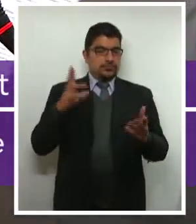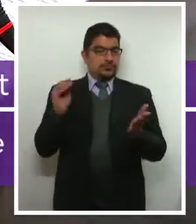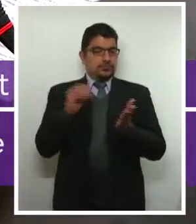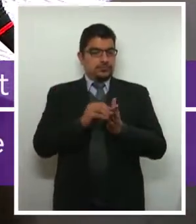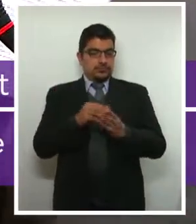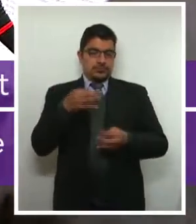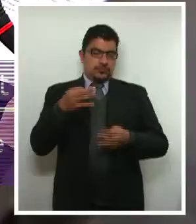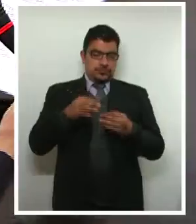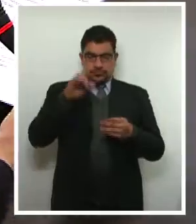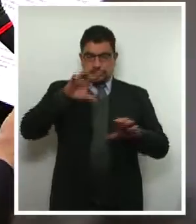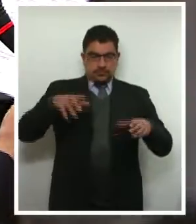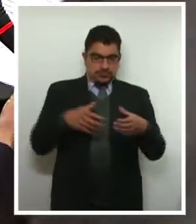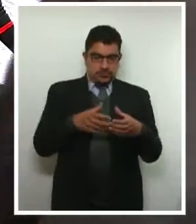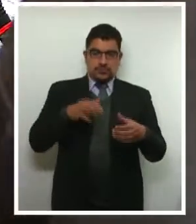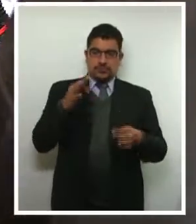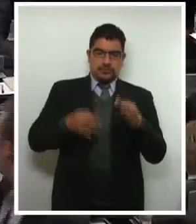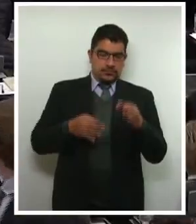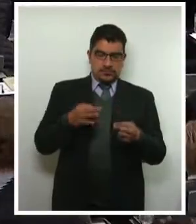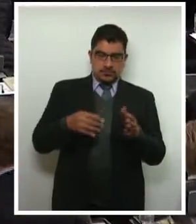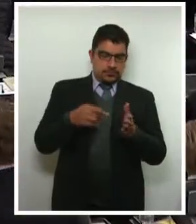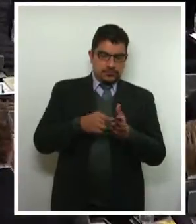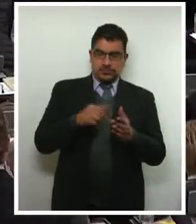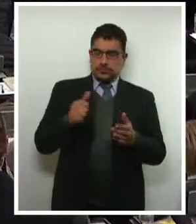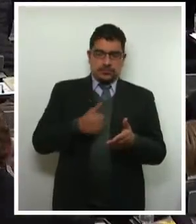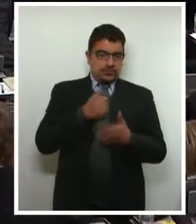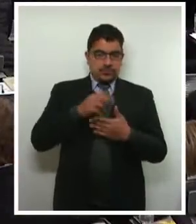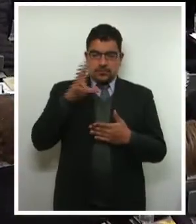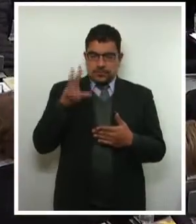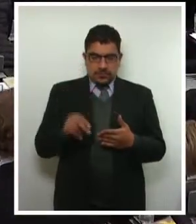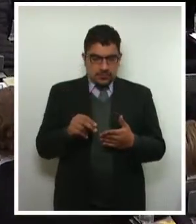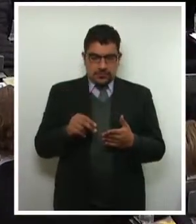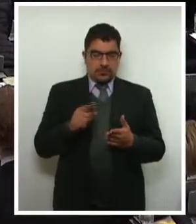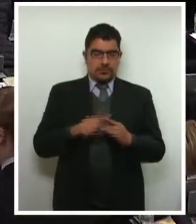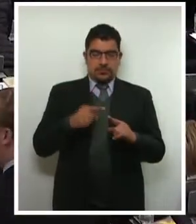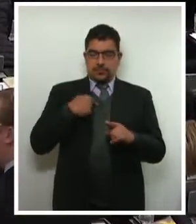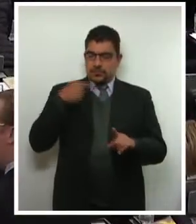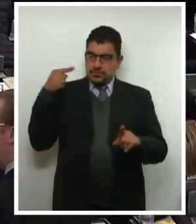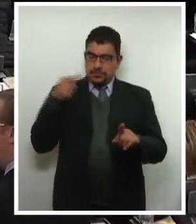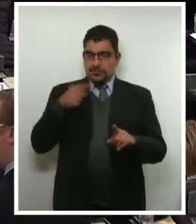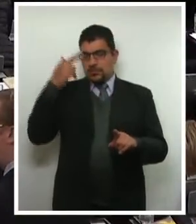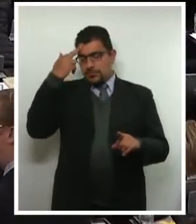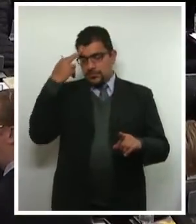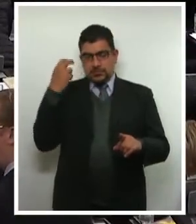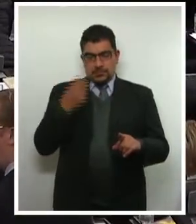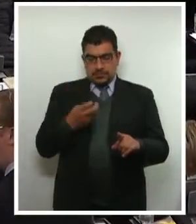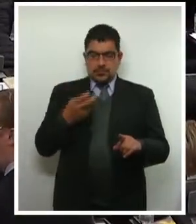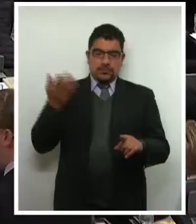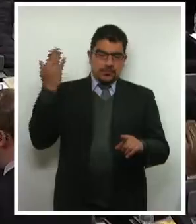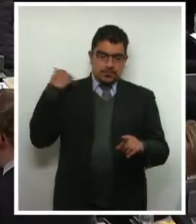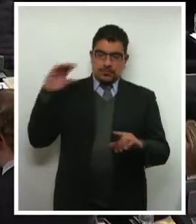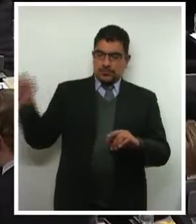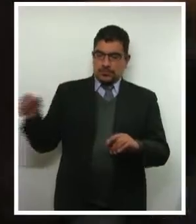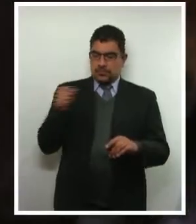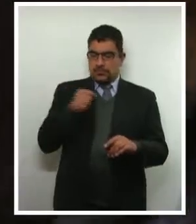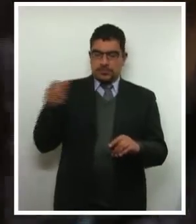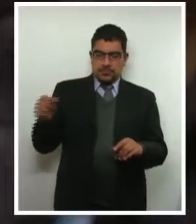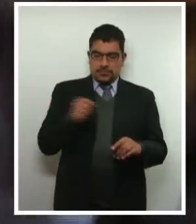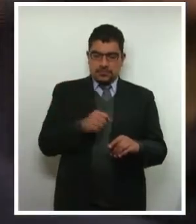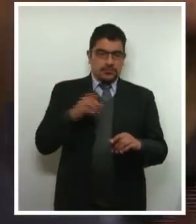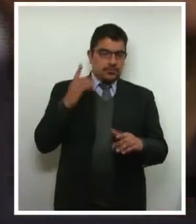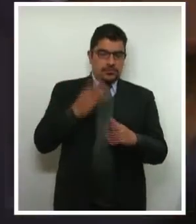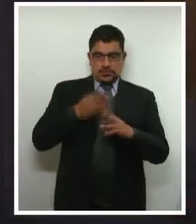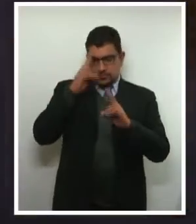el Consejo Judicial Ciudadano. Y esos, de lo que yo recuerdo, se designan.